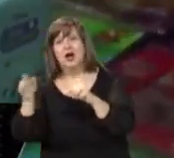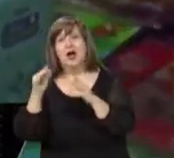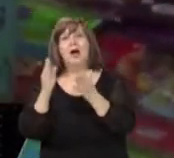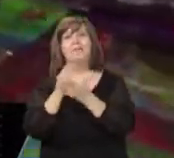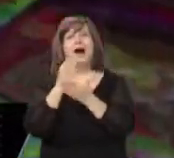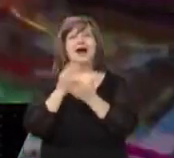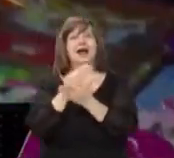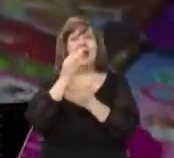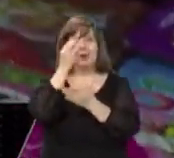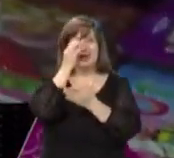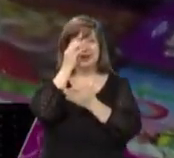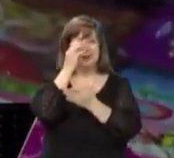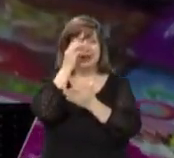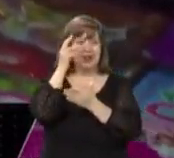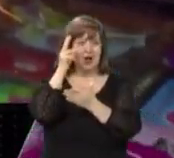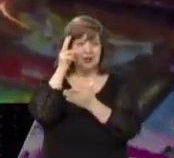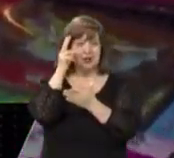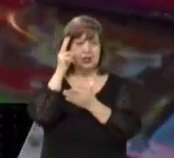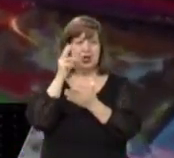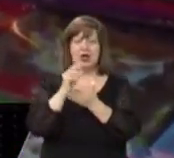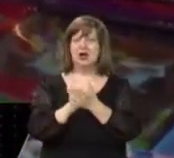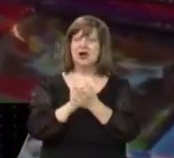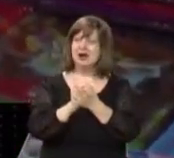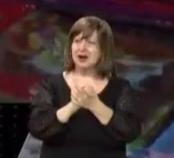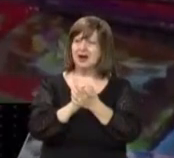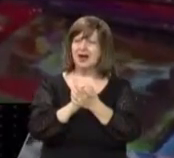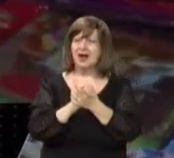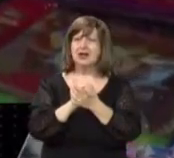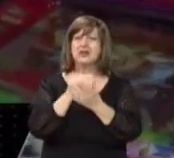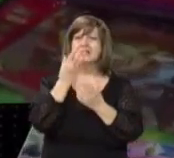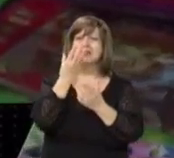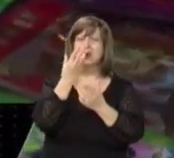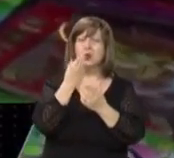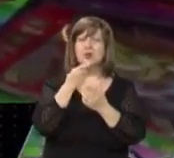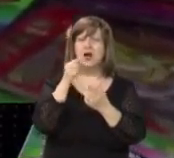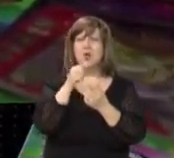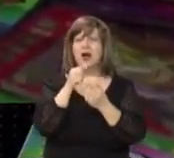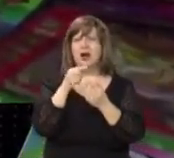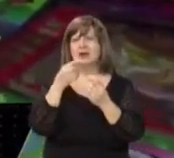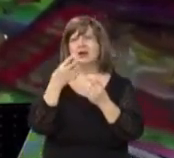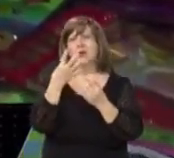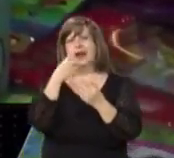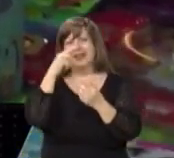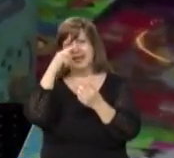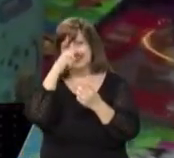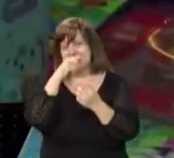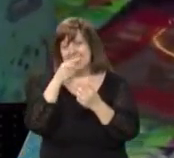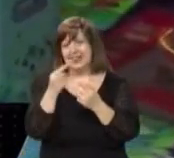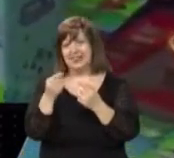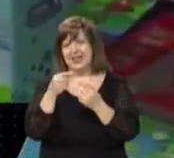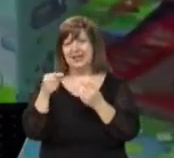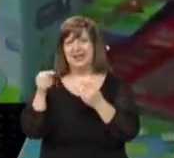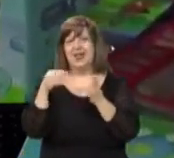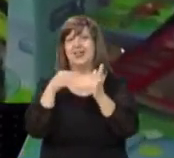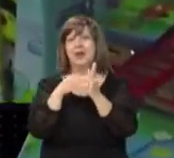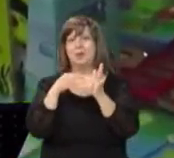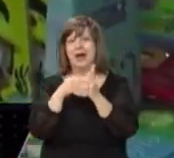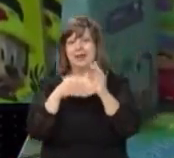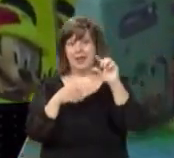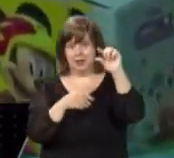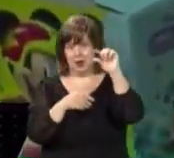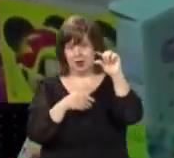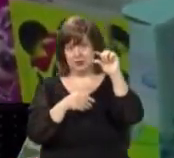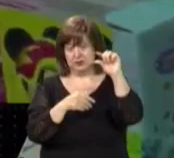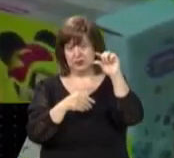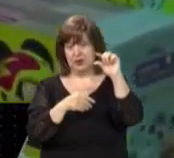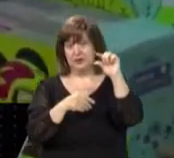a las dos figuras misteriosas por tu no cuenta, sí leí uno pasa, así, pasa sí. a la página 47. Son maravillosos. Son maravillosos. Qué lindo. Entonces